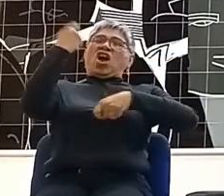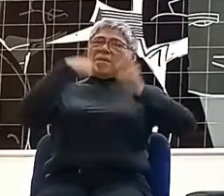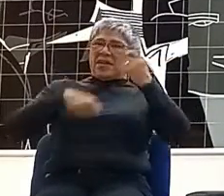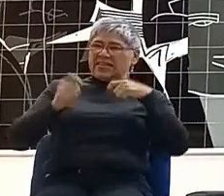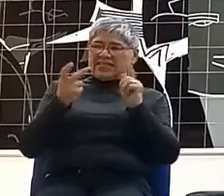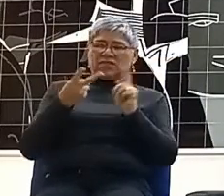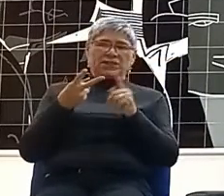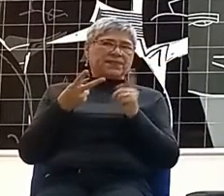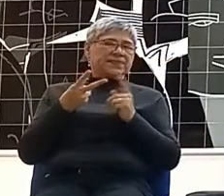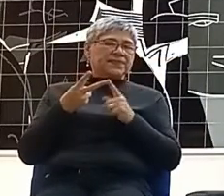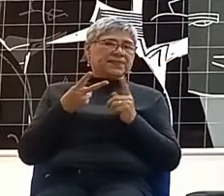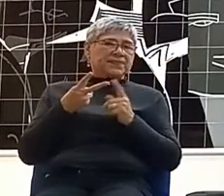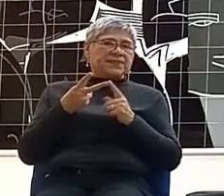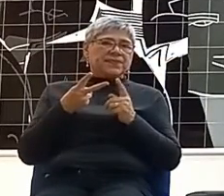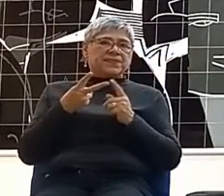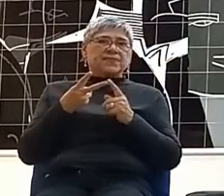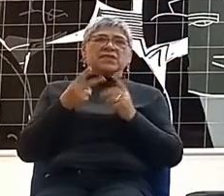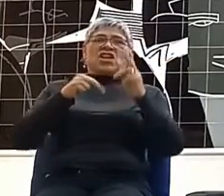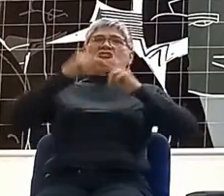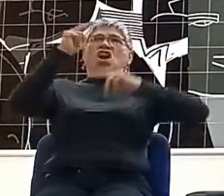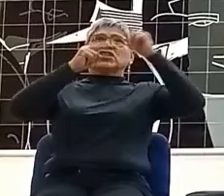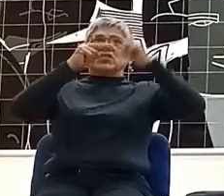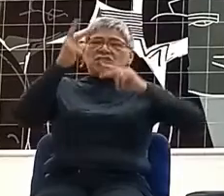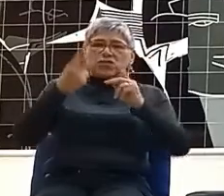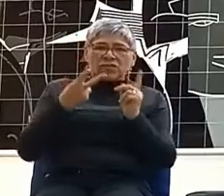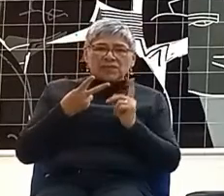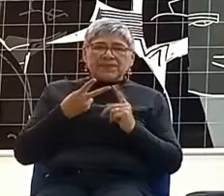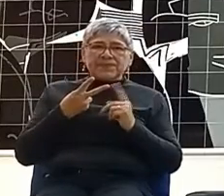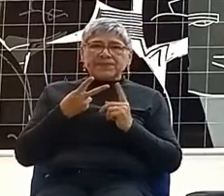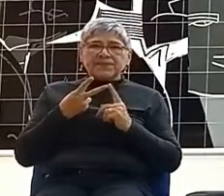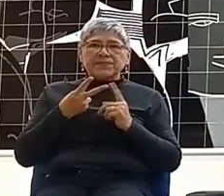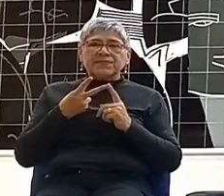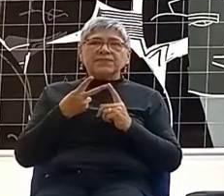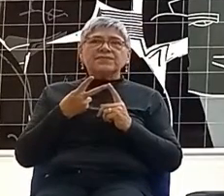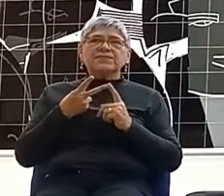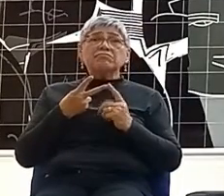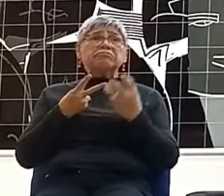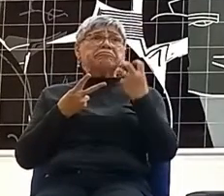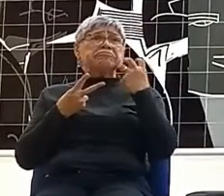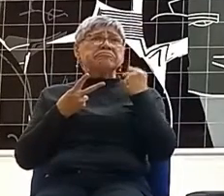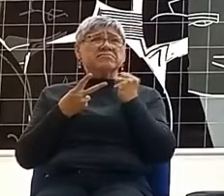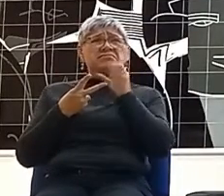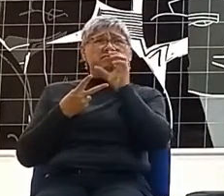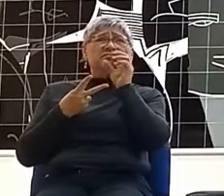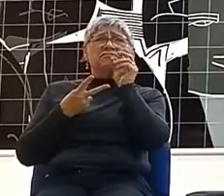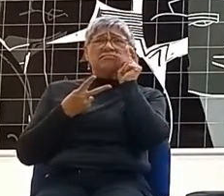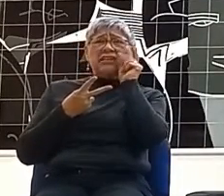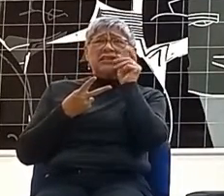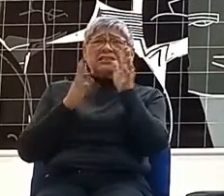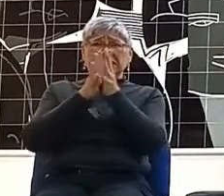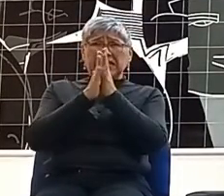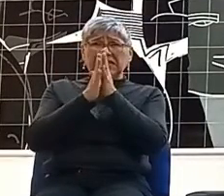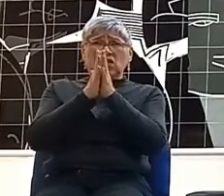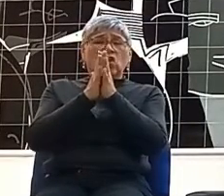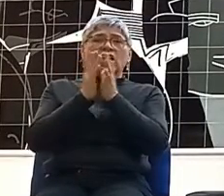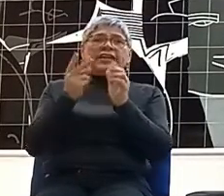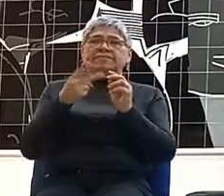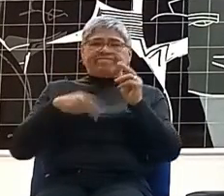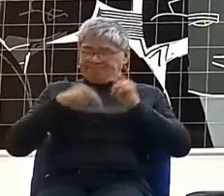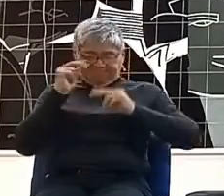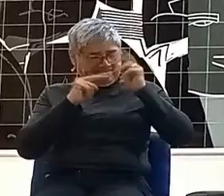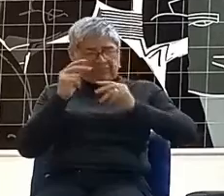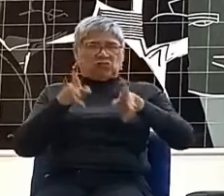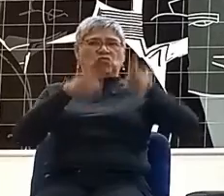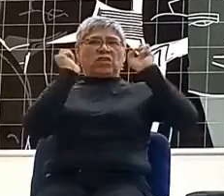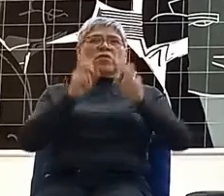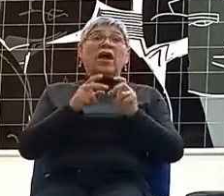comerciales, de construcción del antiguo centro de Pereira. Y en esa sección de Señales